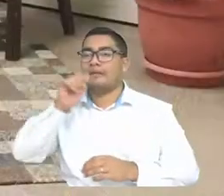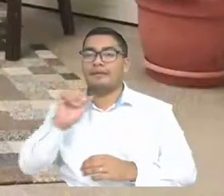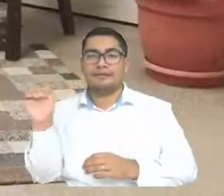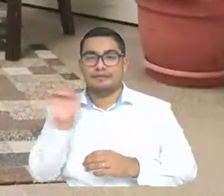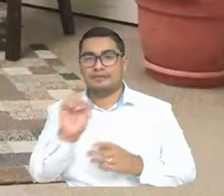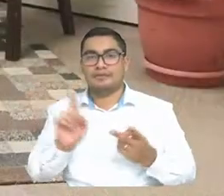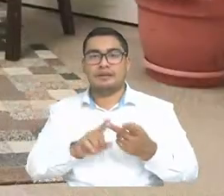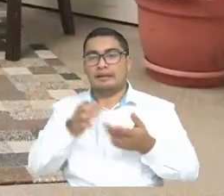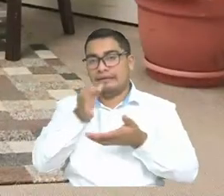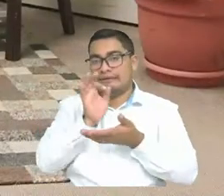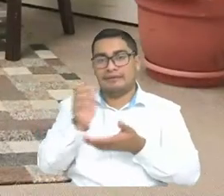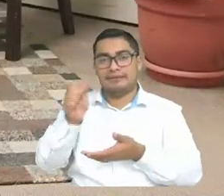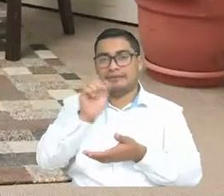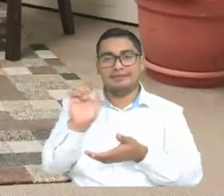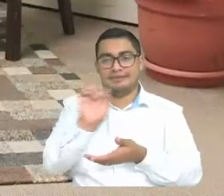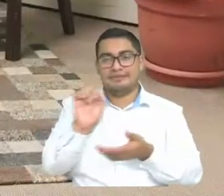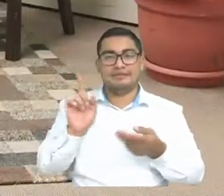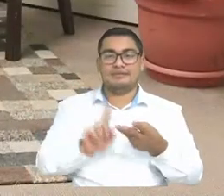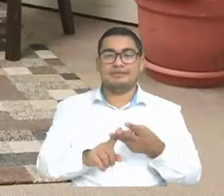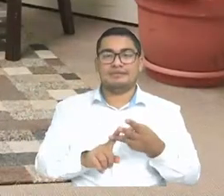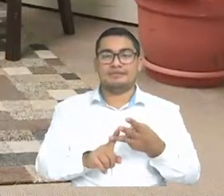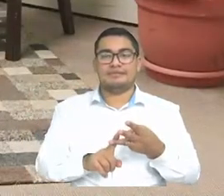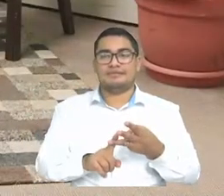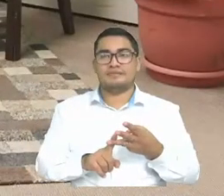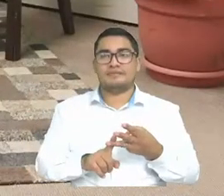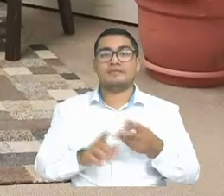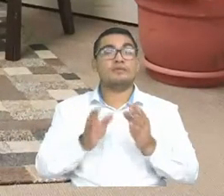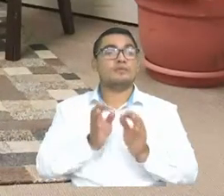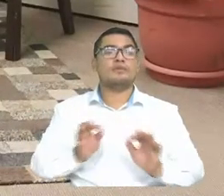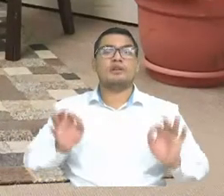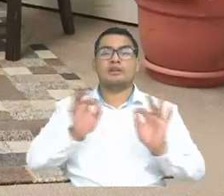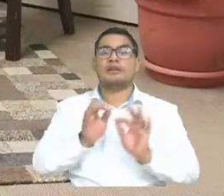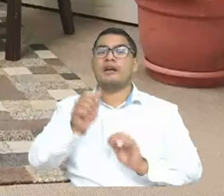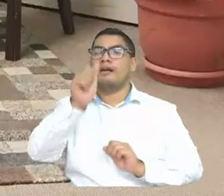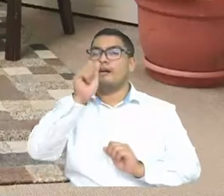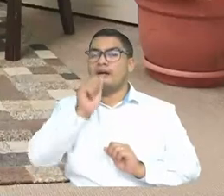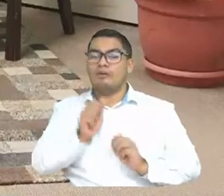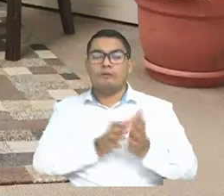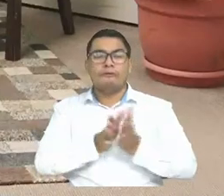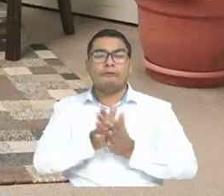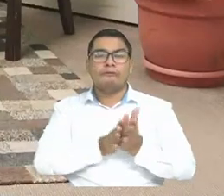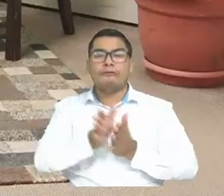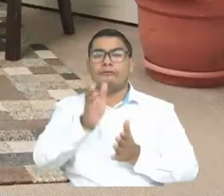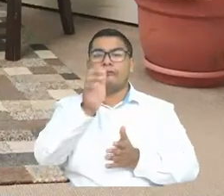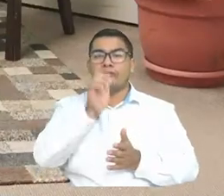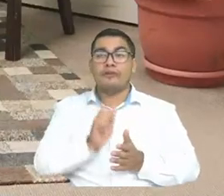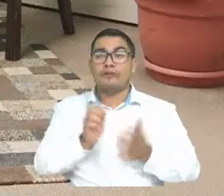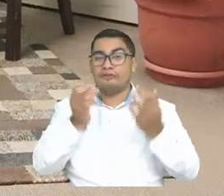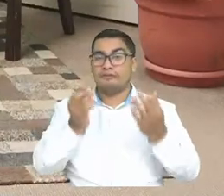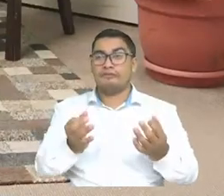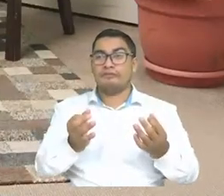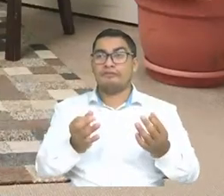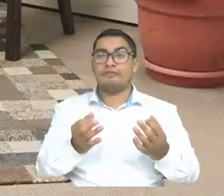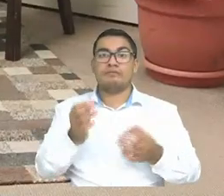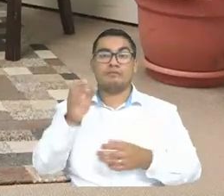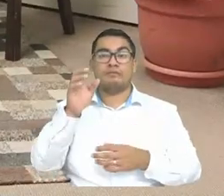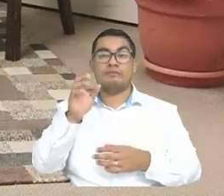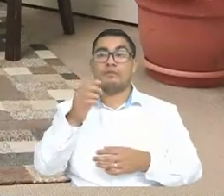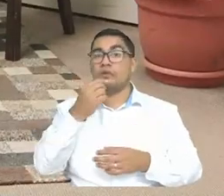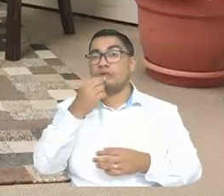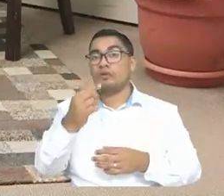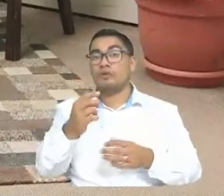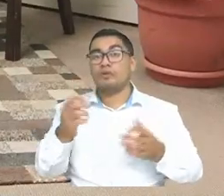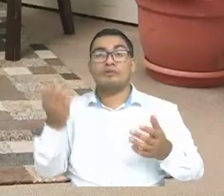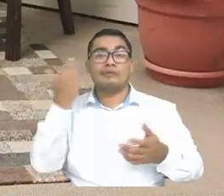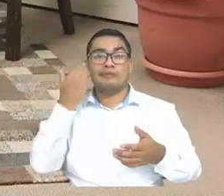evitar la cafeína, ¿verdad? Tomar abundantes líquidos, porque las enfermedades de transmisión sexual o las